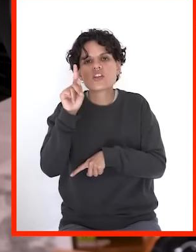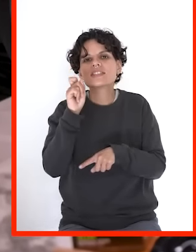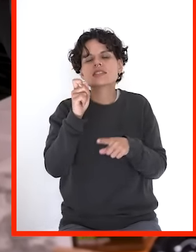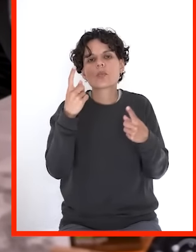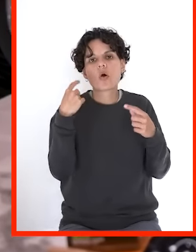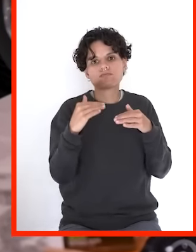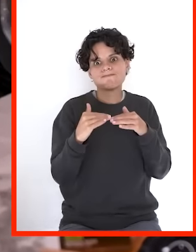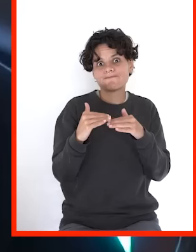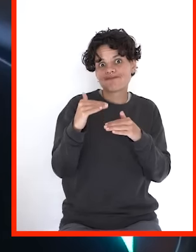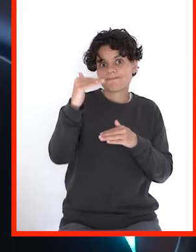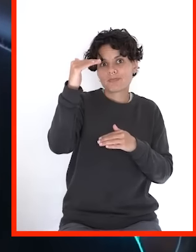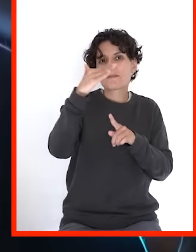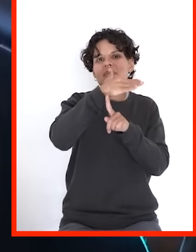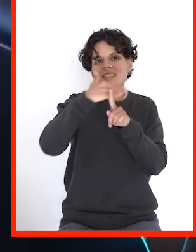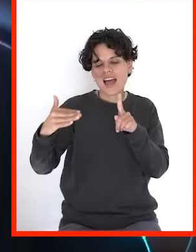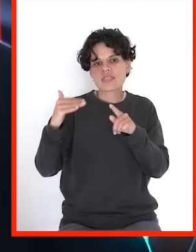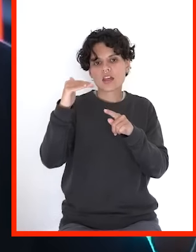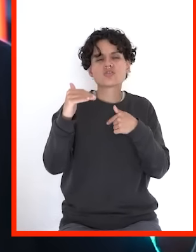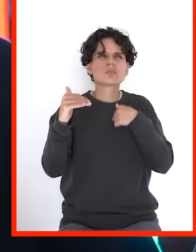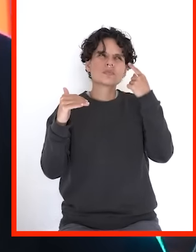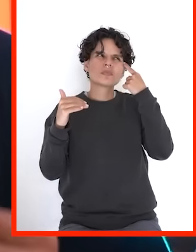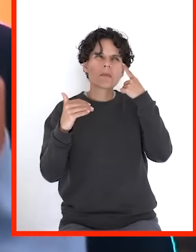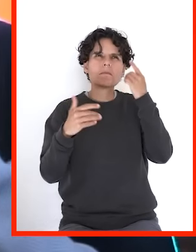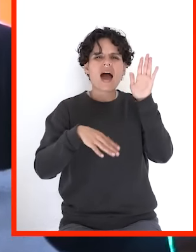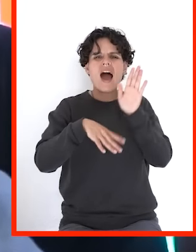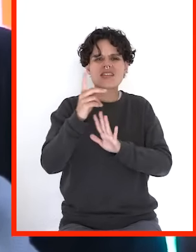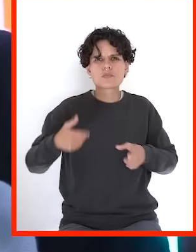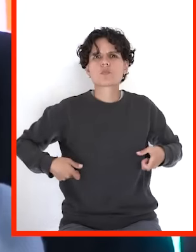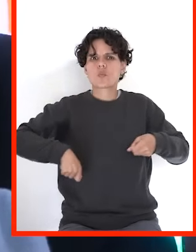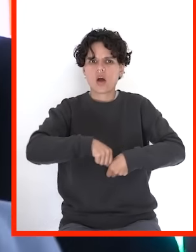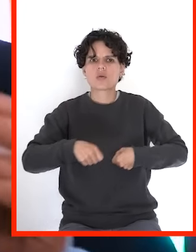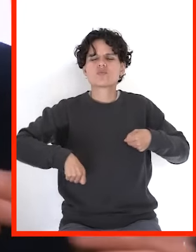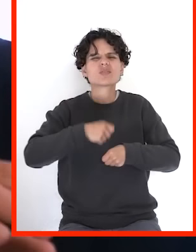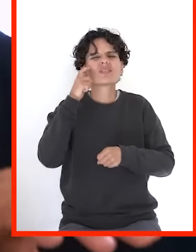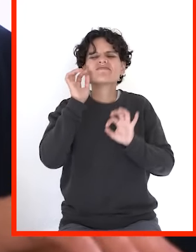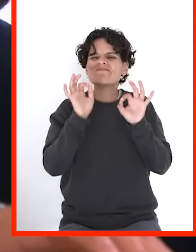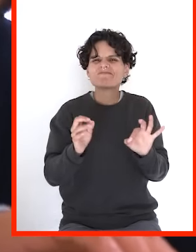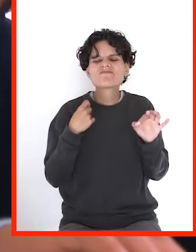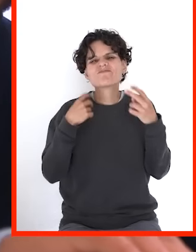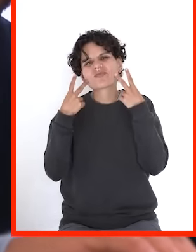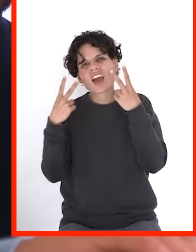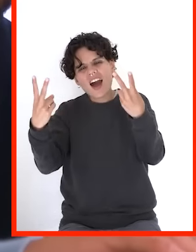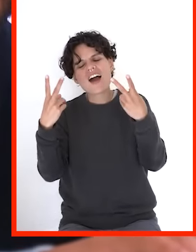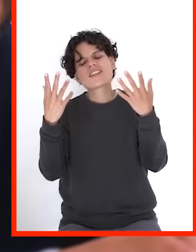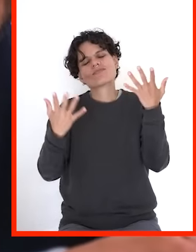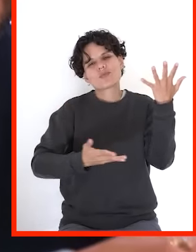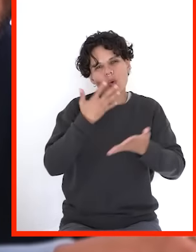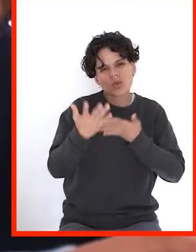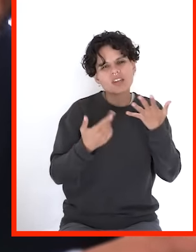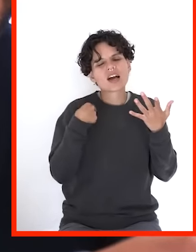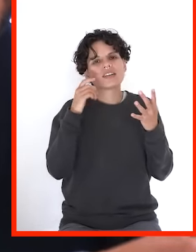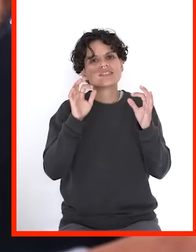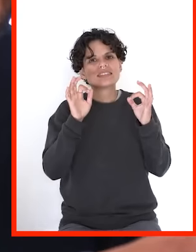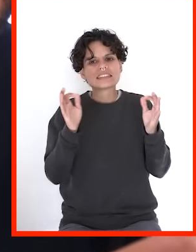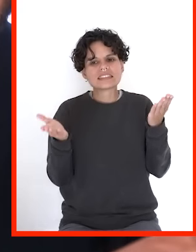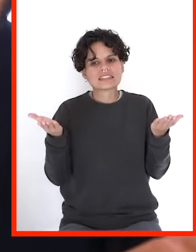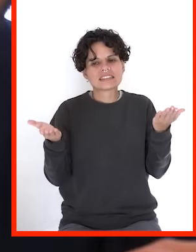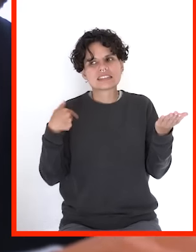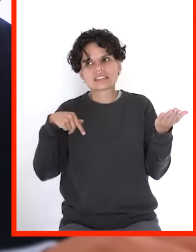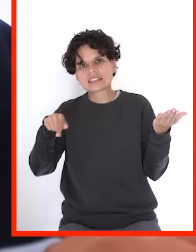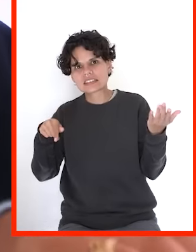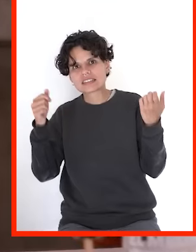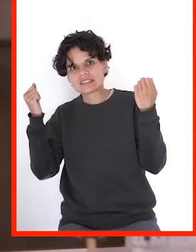mitad de la... De hecho... Puede haber llegado a más cinturones, pero como por los viajes, por la... Lógico. Como que la carrera me jugó en